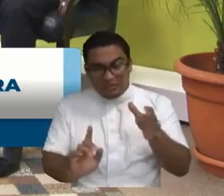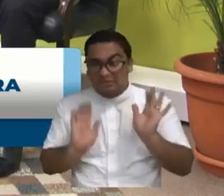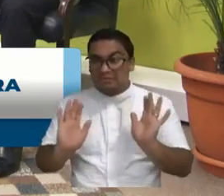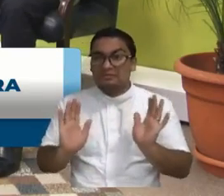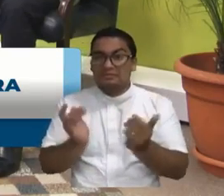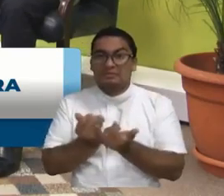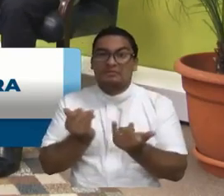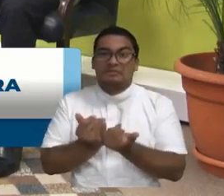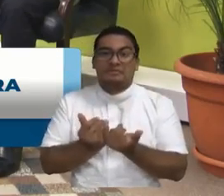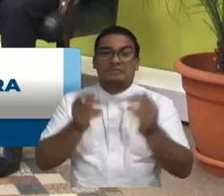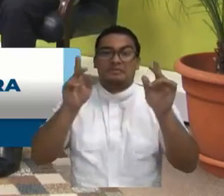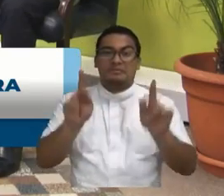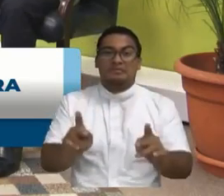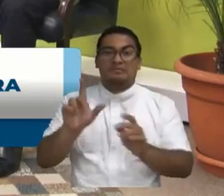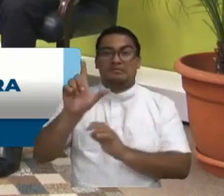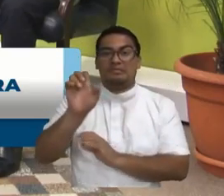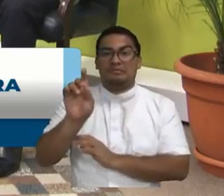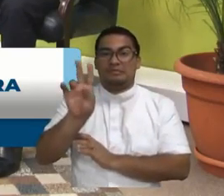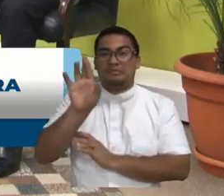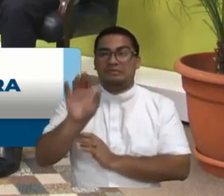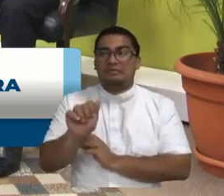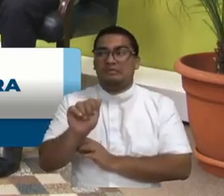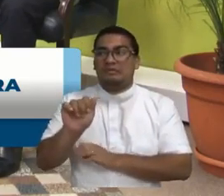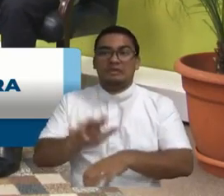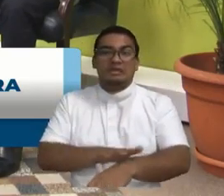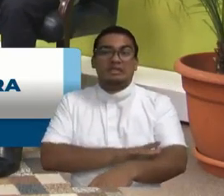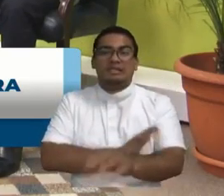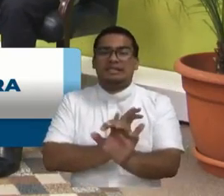pasa lo mismo con los pacientes con lepra, ¿ya? Entonces pierde la